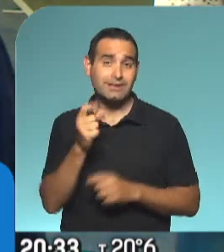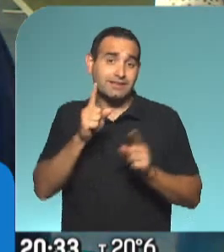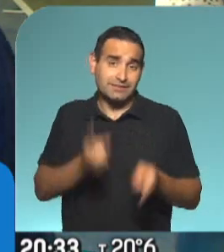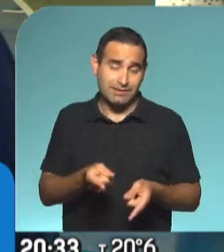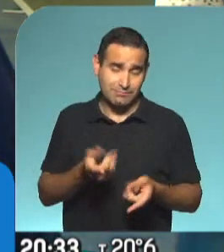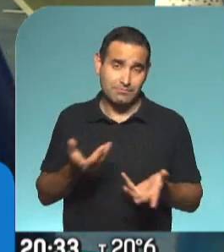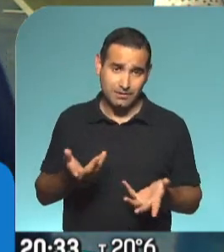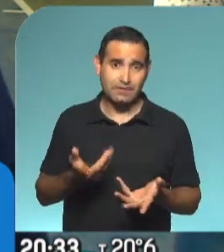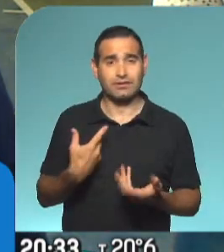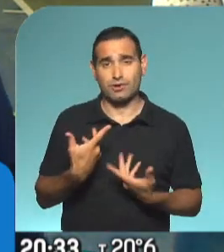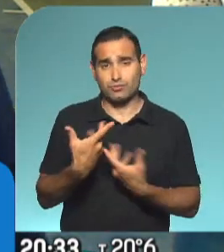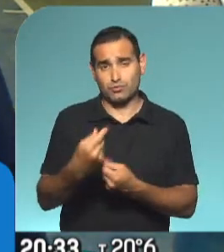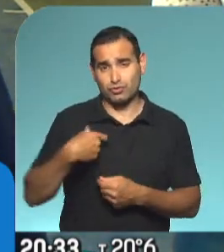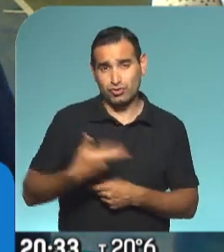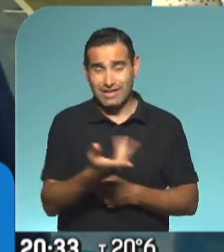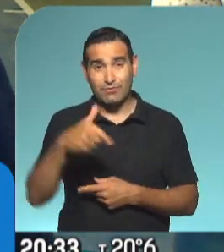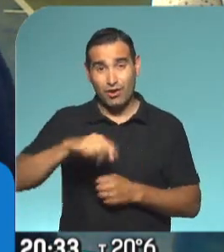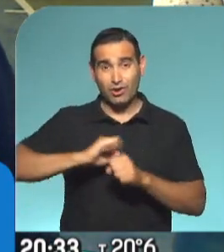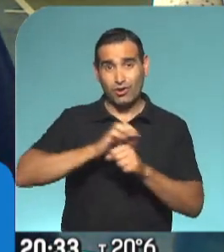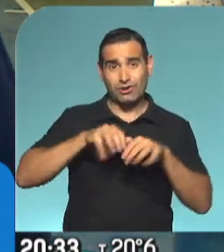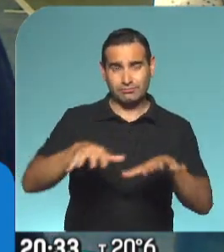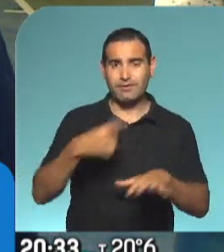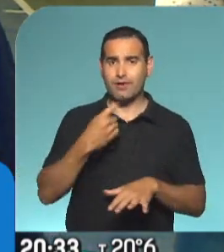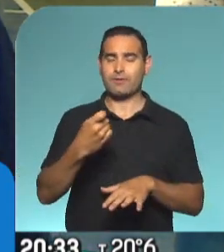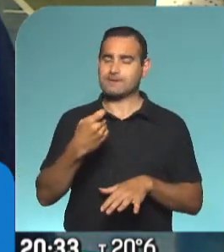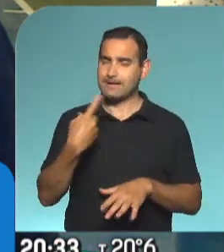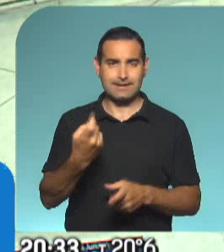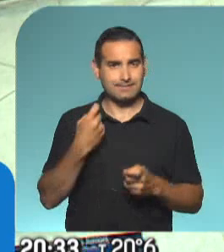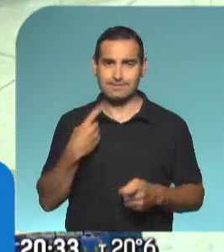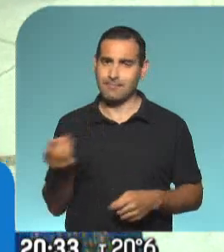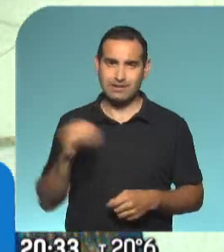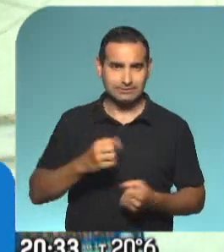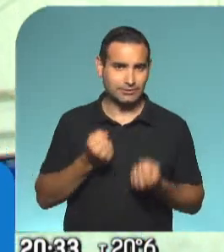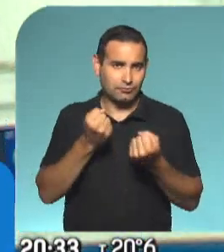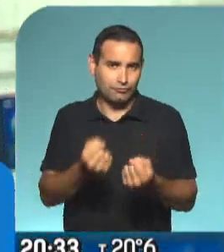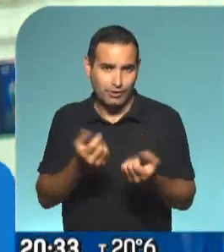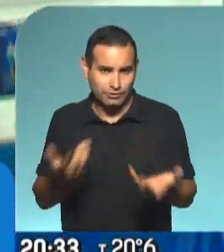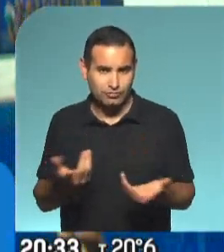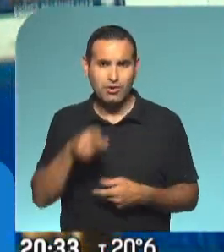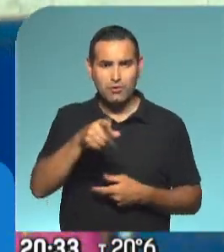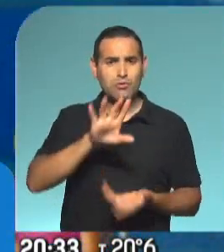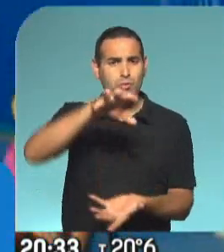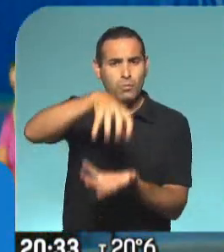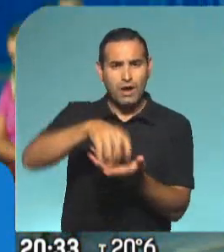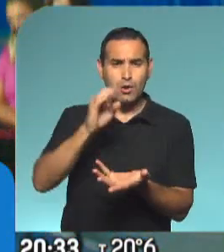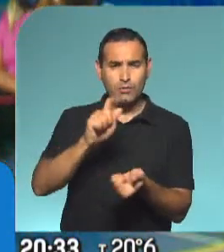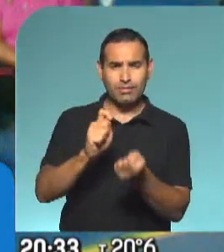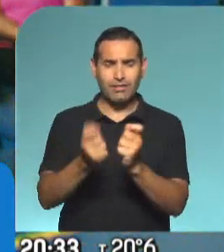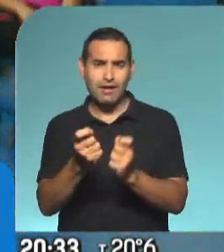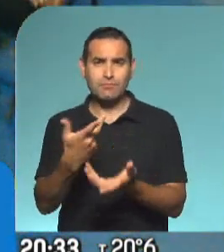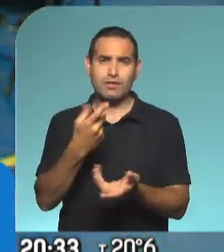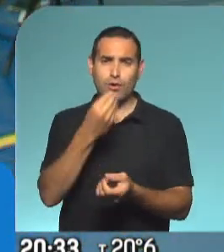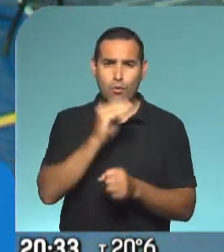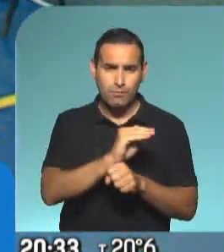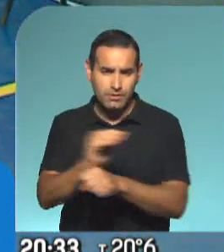en términos de contención social, pero creo que la pandemia ha reforzado esto, porque muchos se han convertido en centros vacunatorios, han hecho ollas populares, así